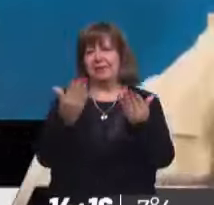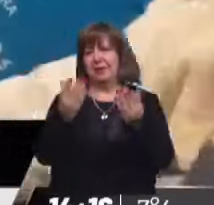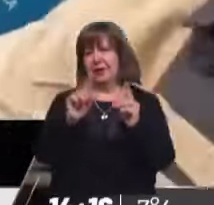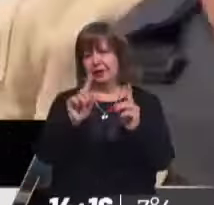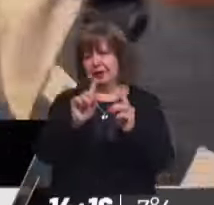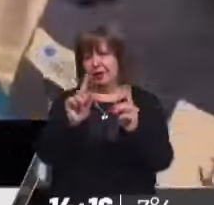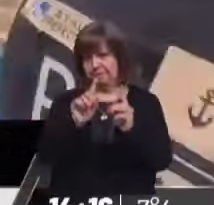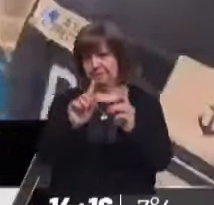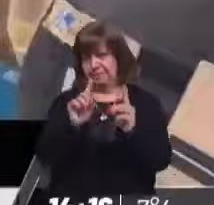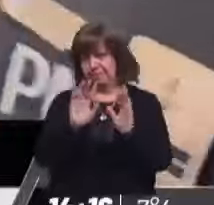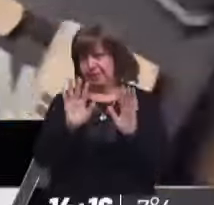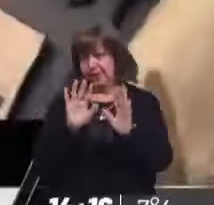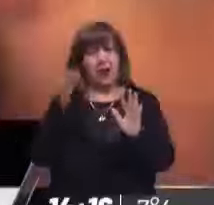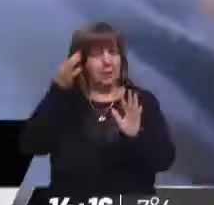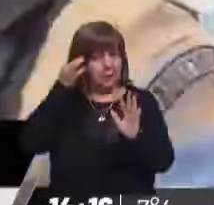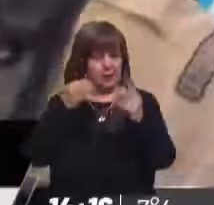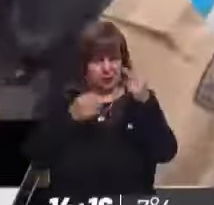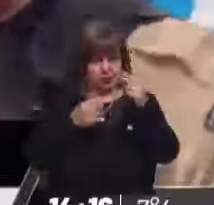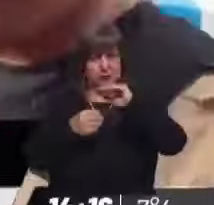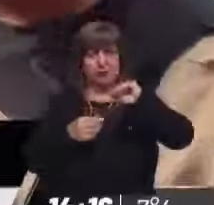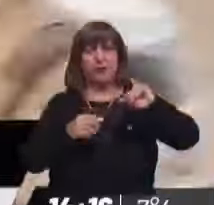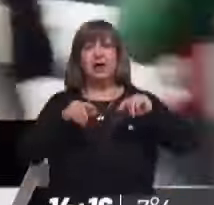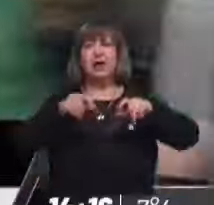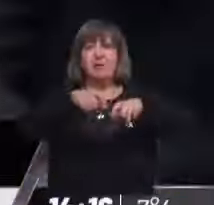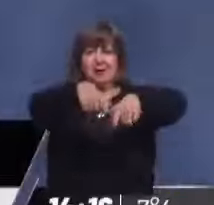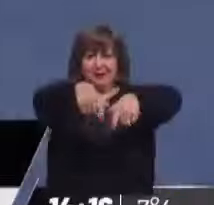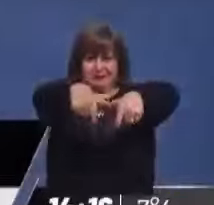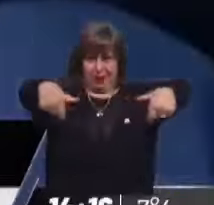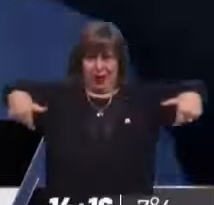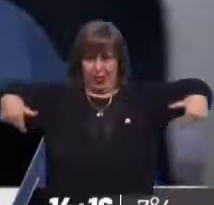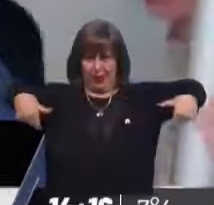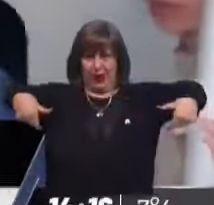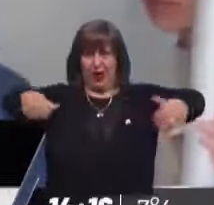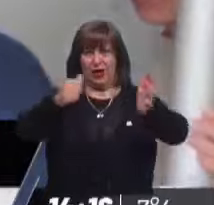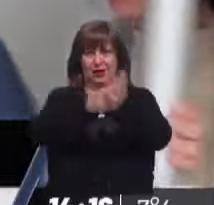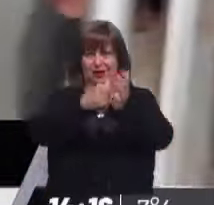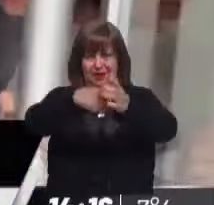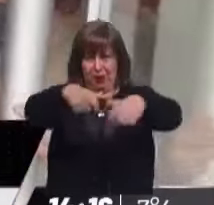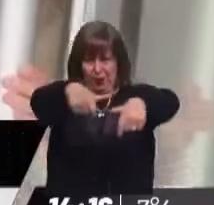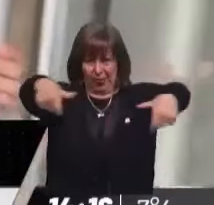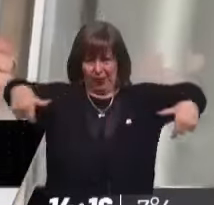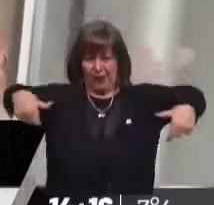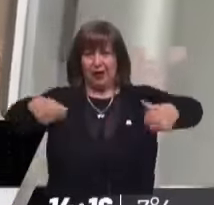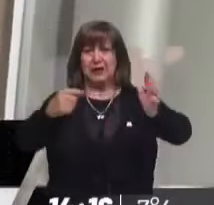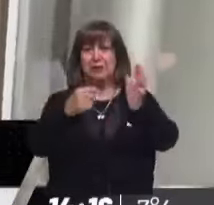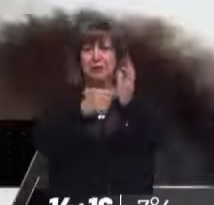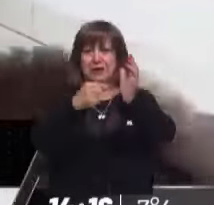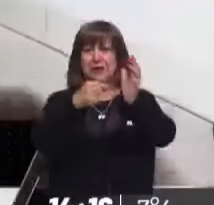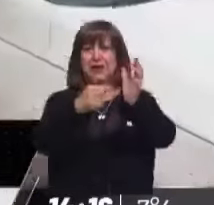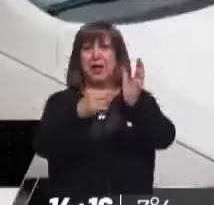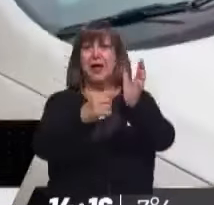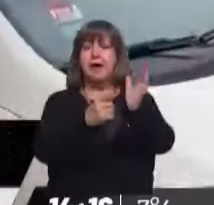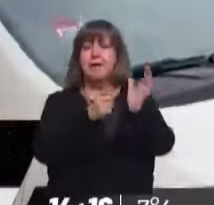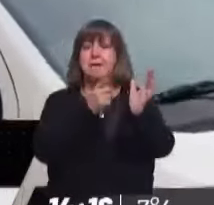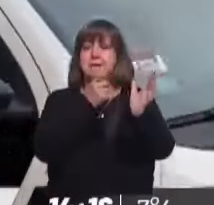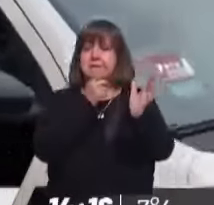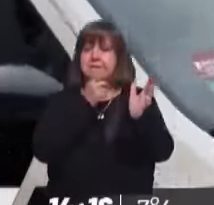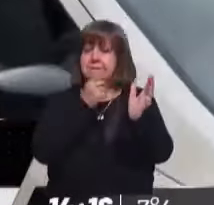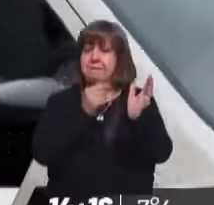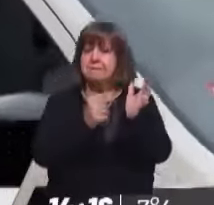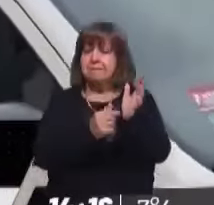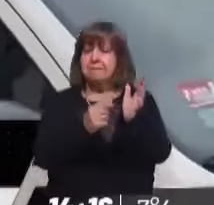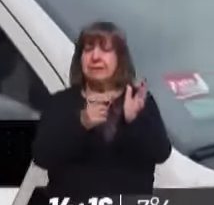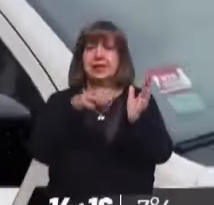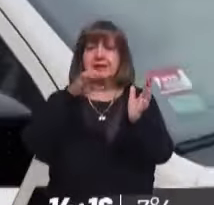a periciar. La mancha del guardabarro entonces se convierte en una señal esperanzadora en una investigación